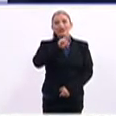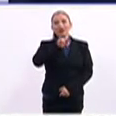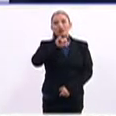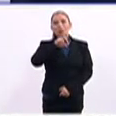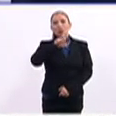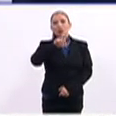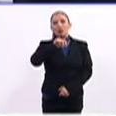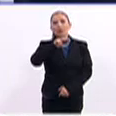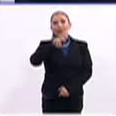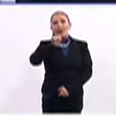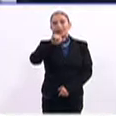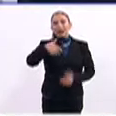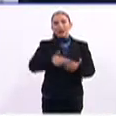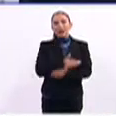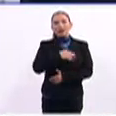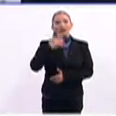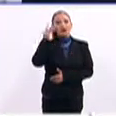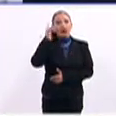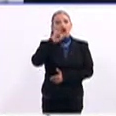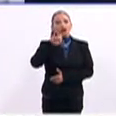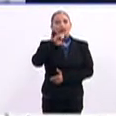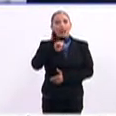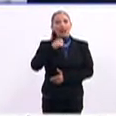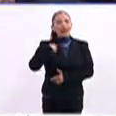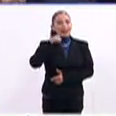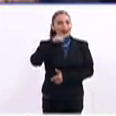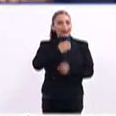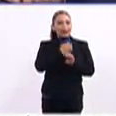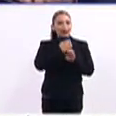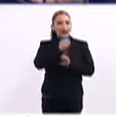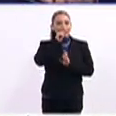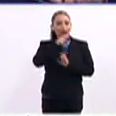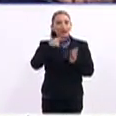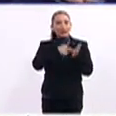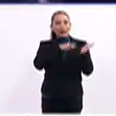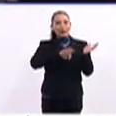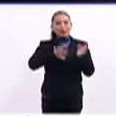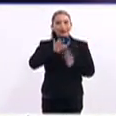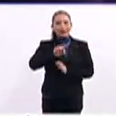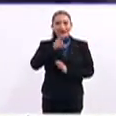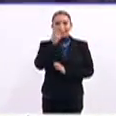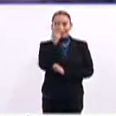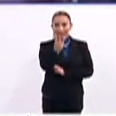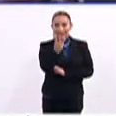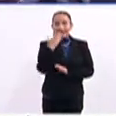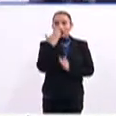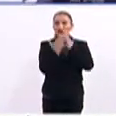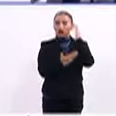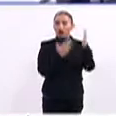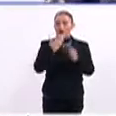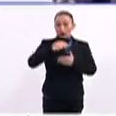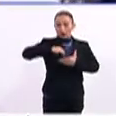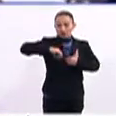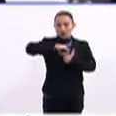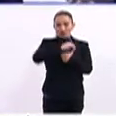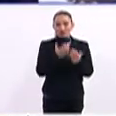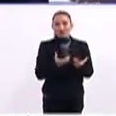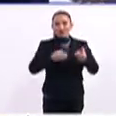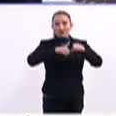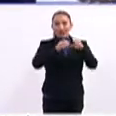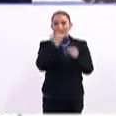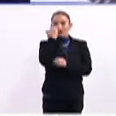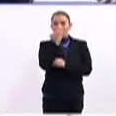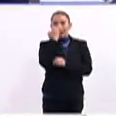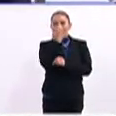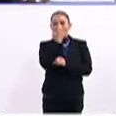Moreno Valle nació en San José de Gracia, en el estado de Jalisco, en 1973. Estudió cerámica en la Escuela de